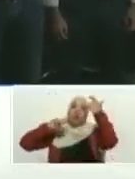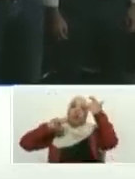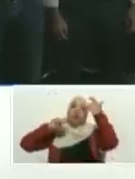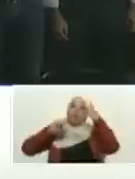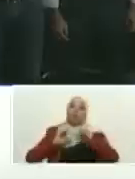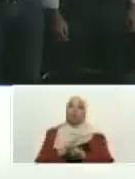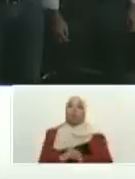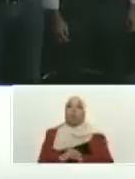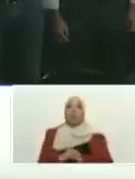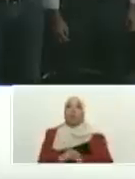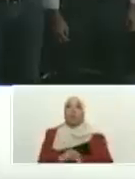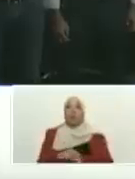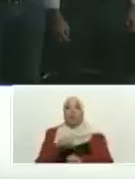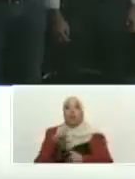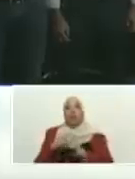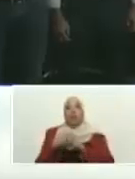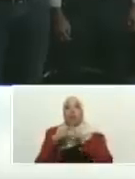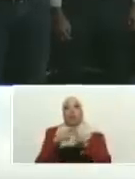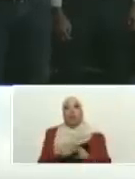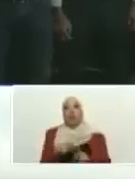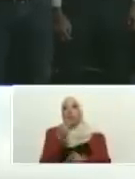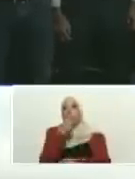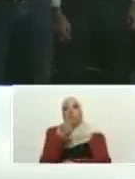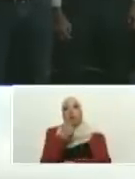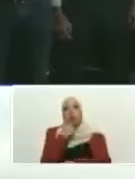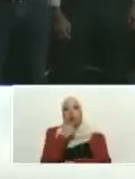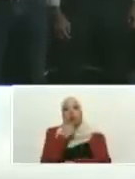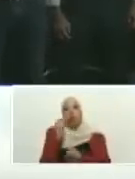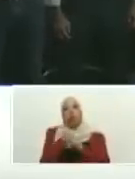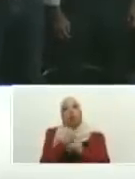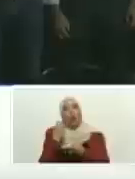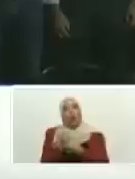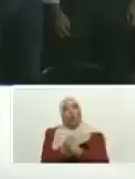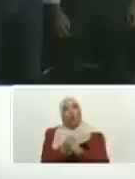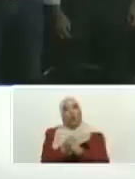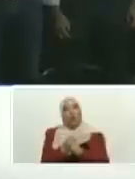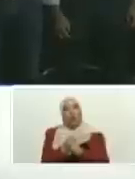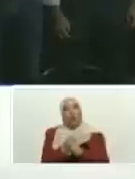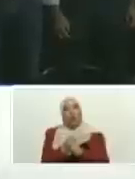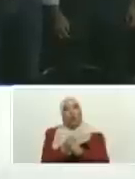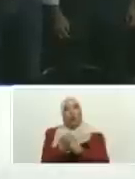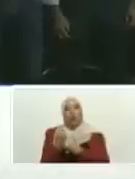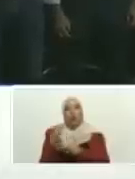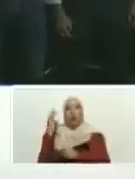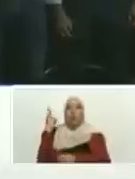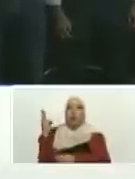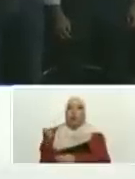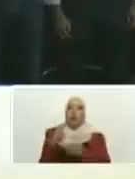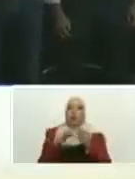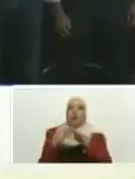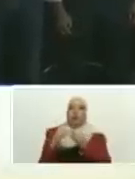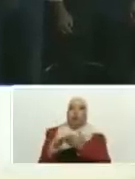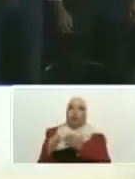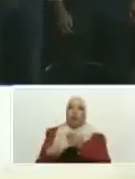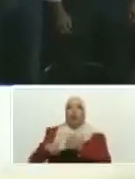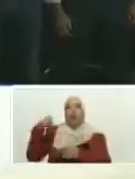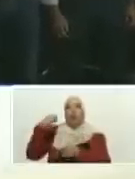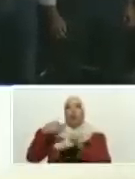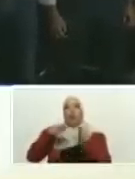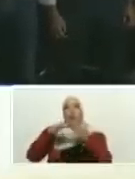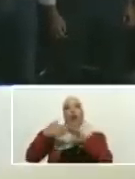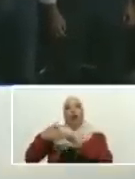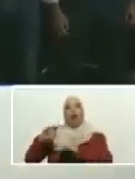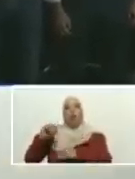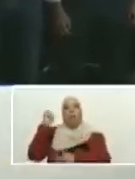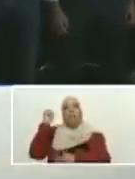Chávez, entrego esta hermosa obra al sector La Suiza, parte alta, barrio de